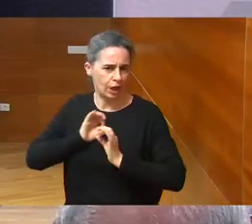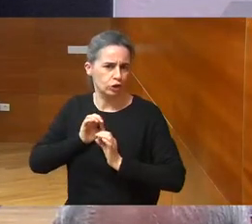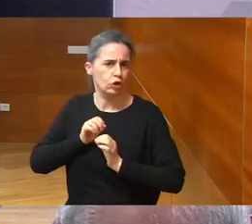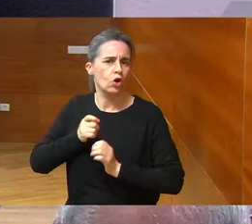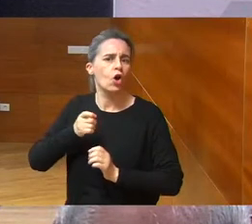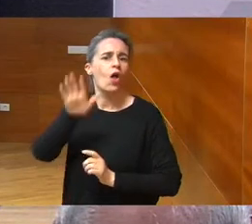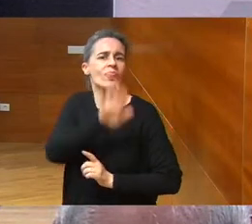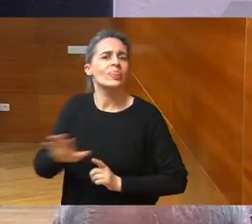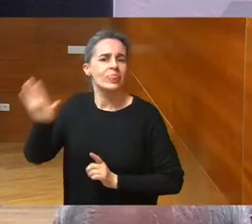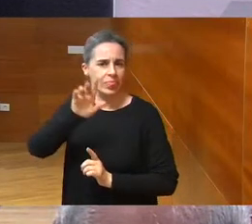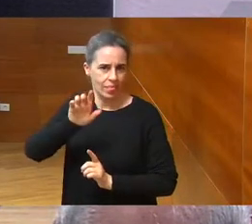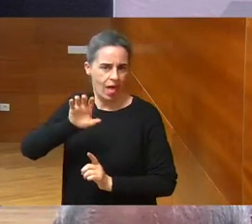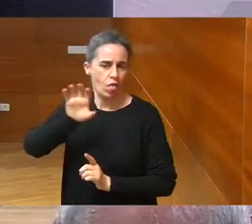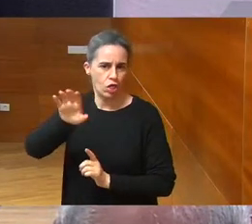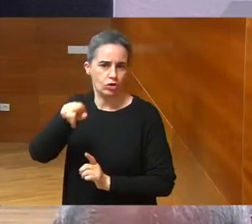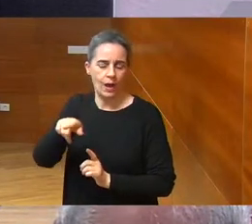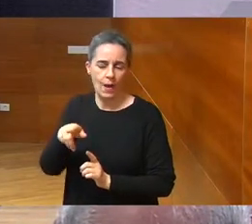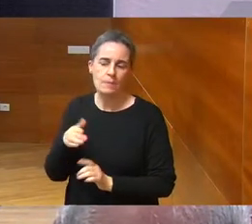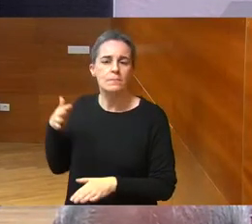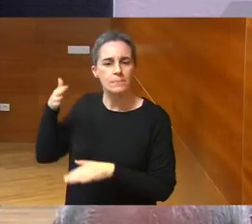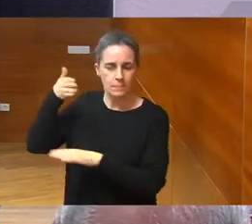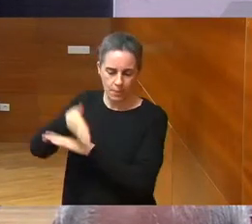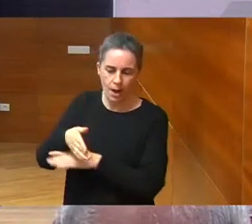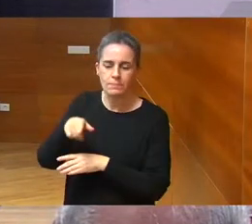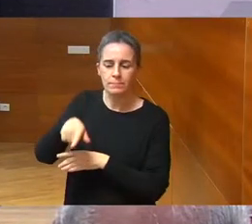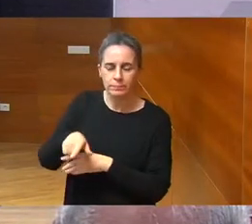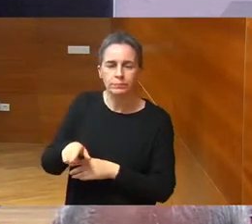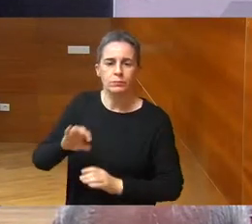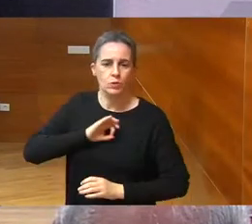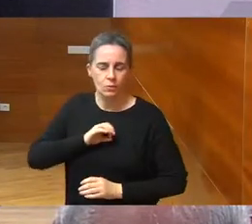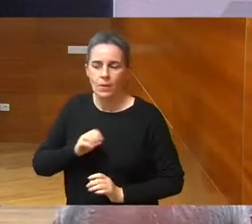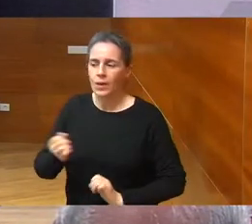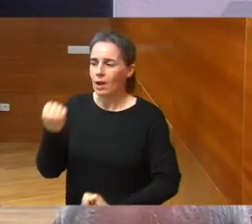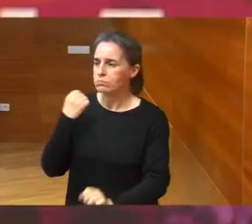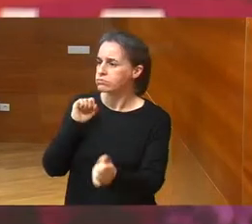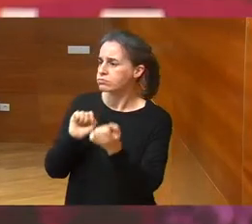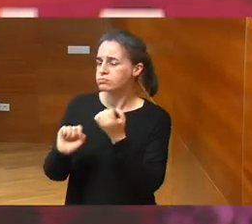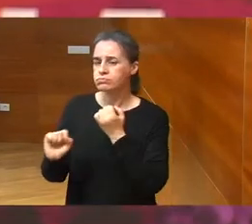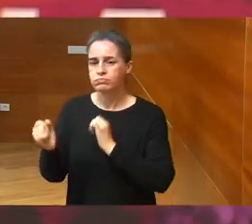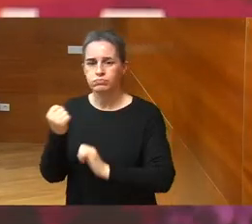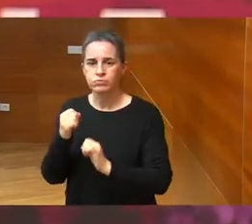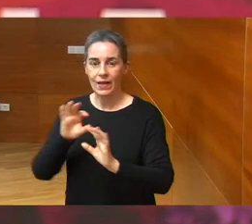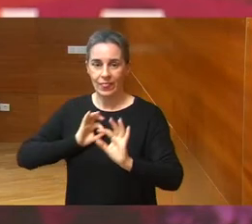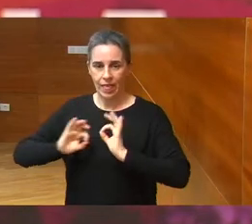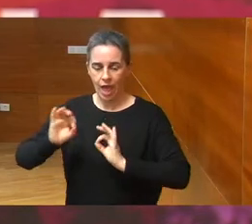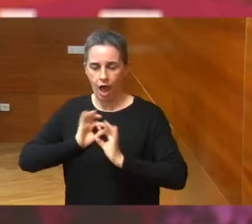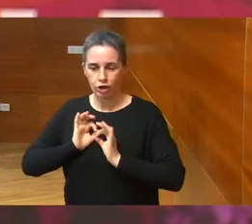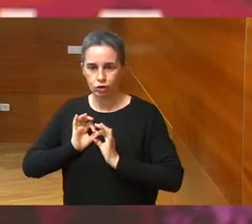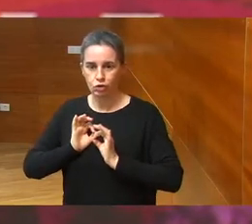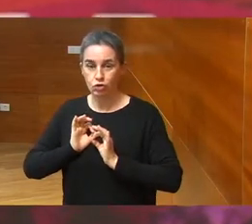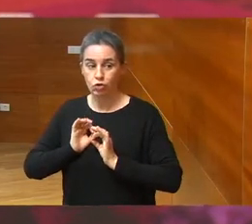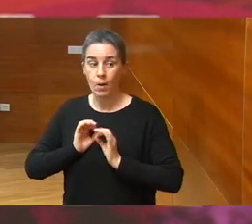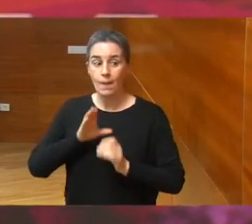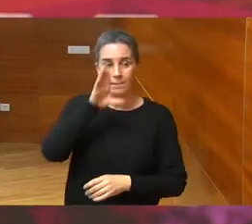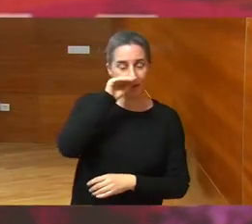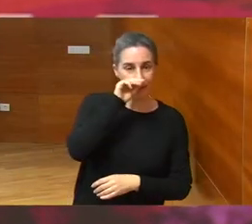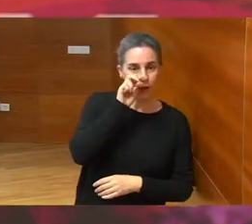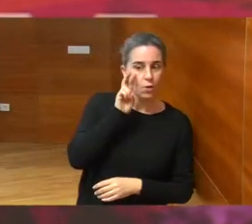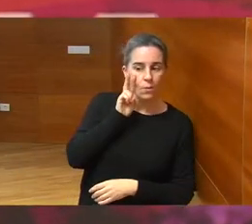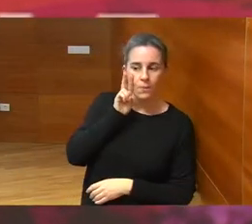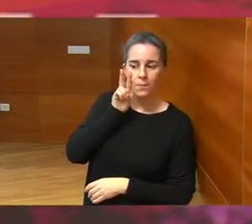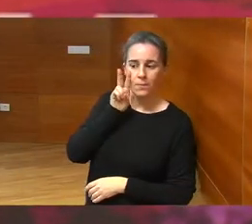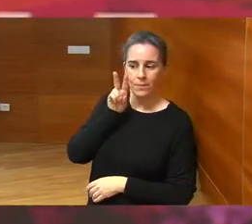que y que en esos días representaba en pontevedra pues virona no Liceo parecer no no Liceo actuando